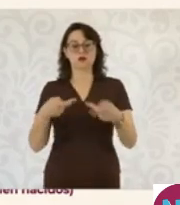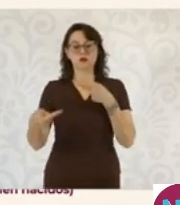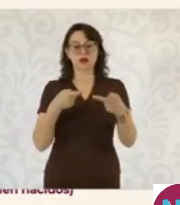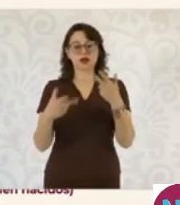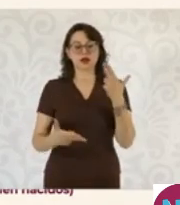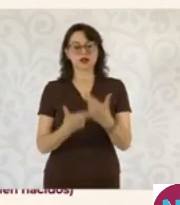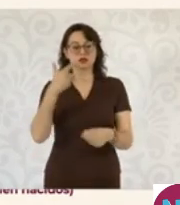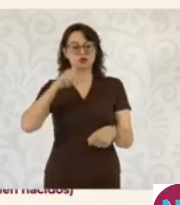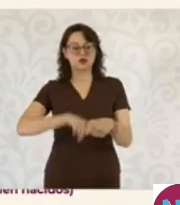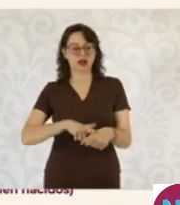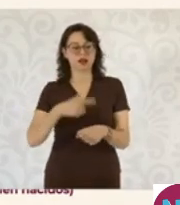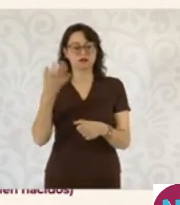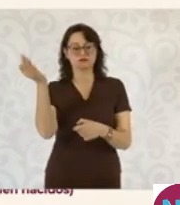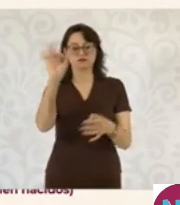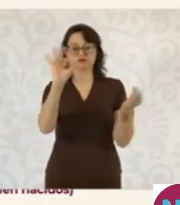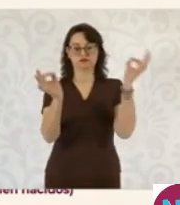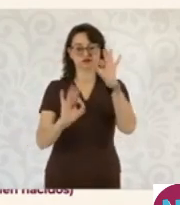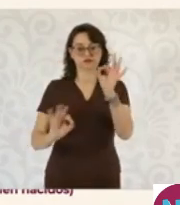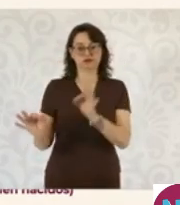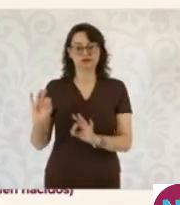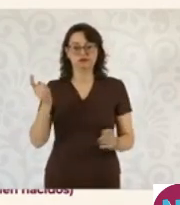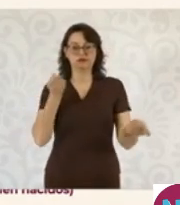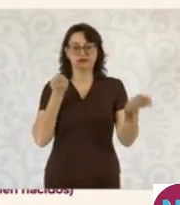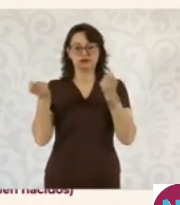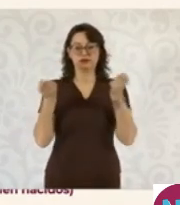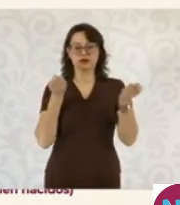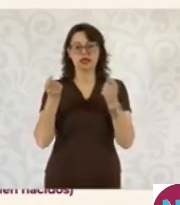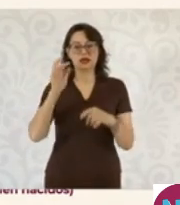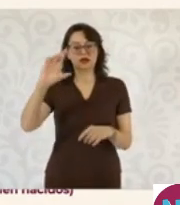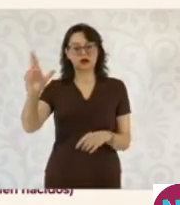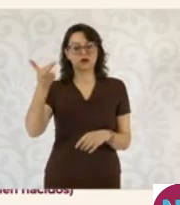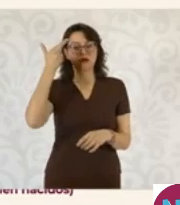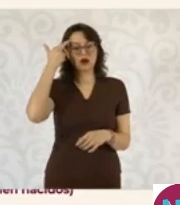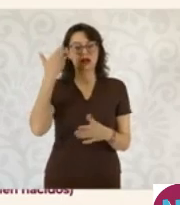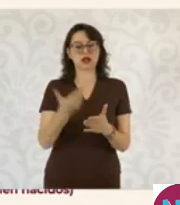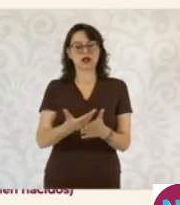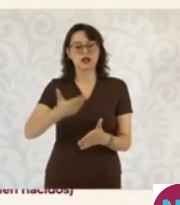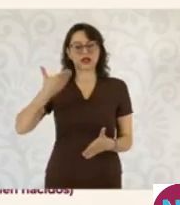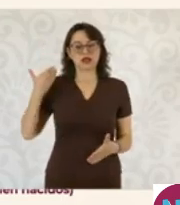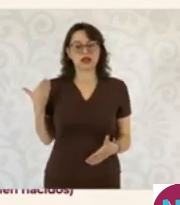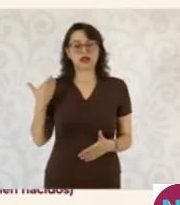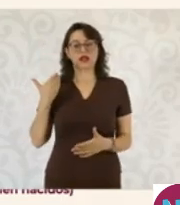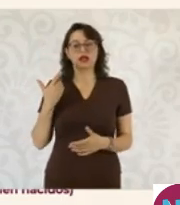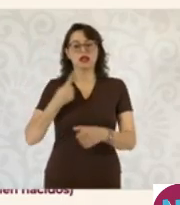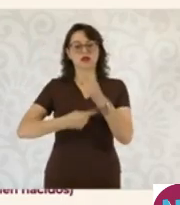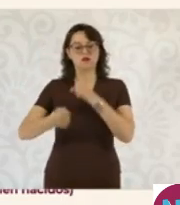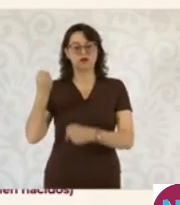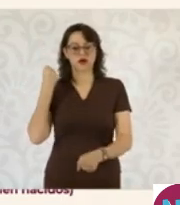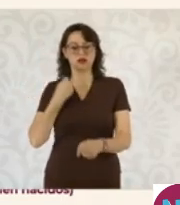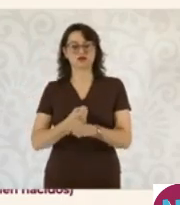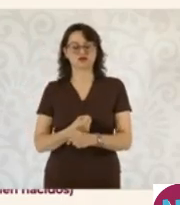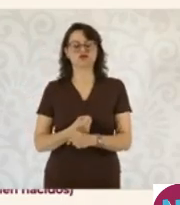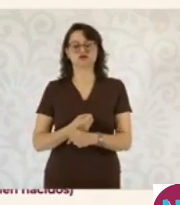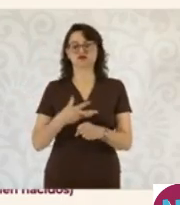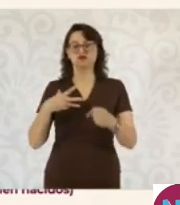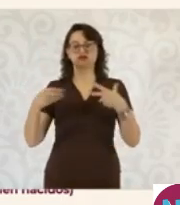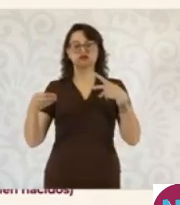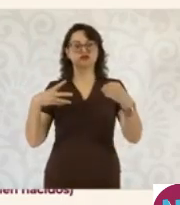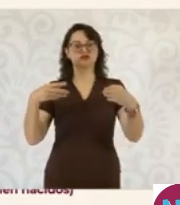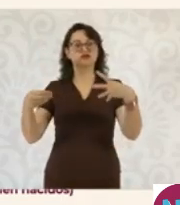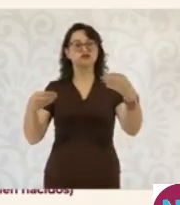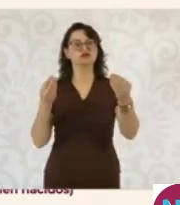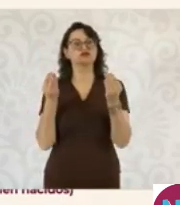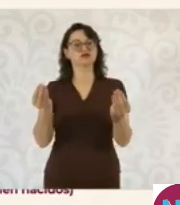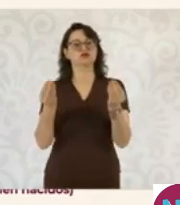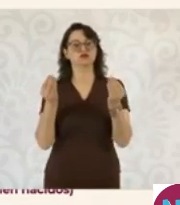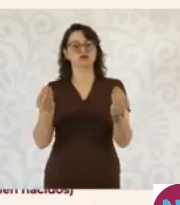otras arbovirus, recordando que tuvimos un brote muy importante de dengue el año pasado. También